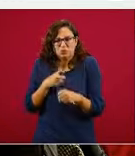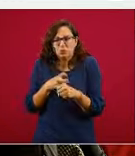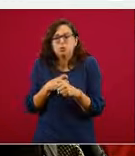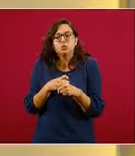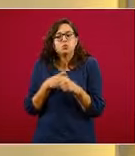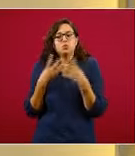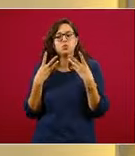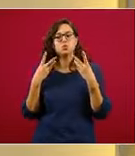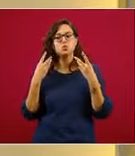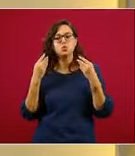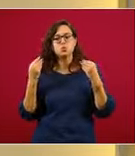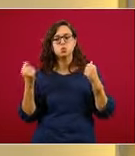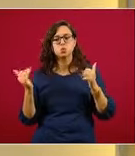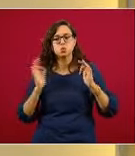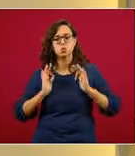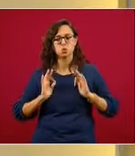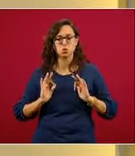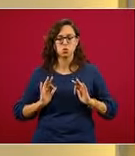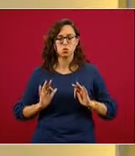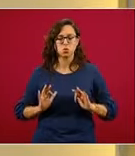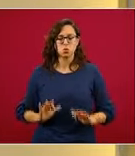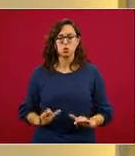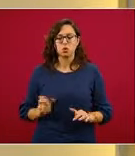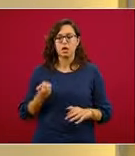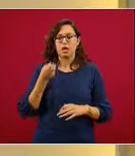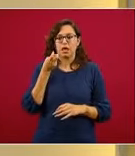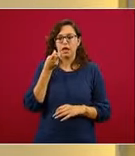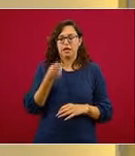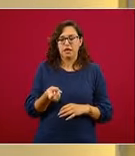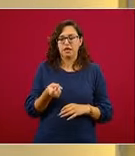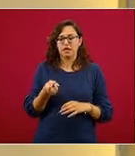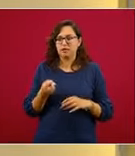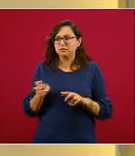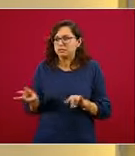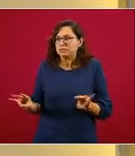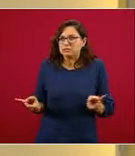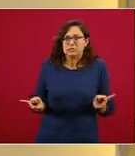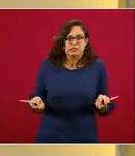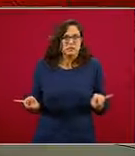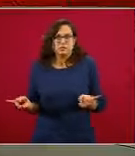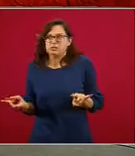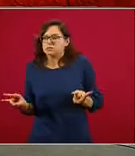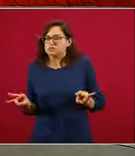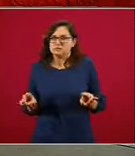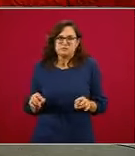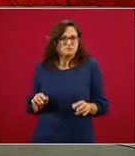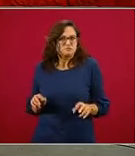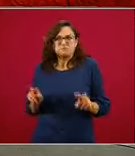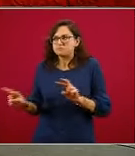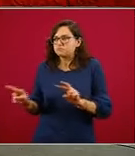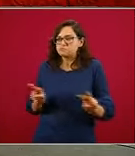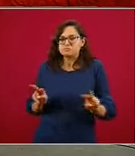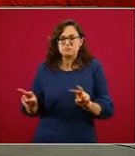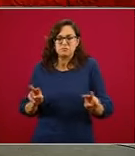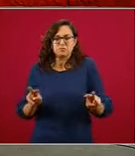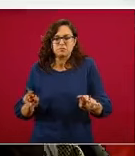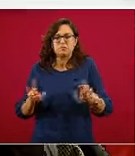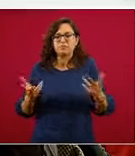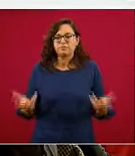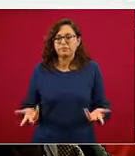este sistema de adrenalina y glucocorticoides nos pone listos para atacar para mirar al frente o como el resto